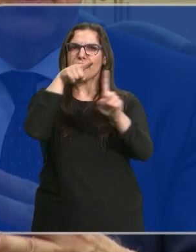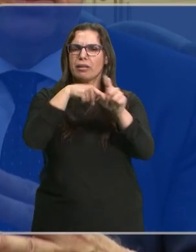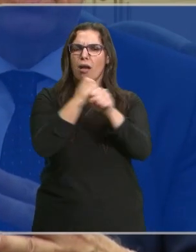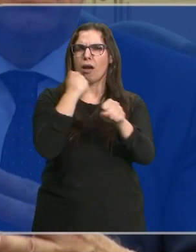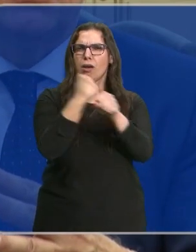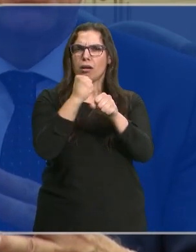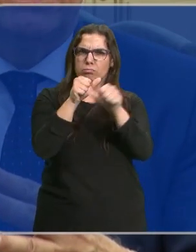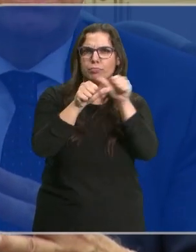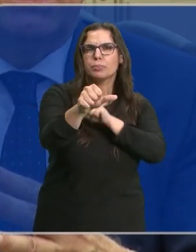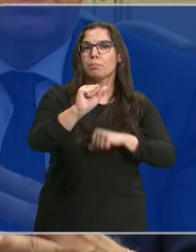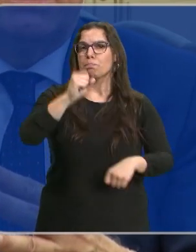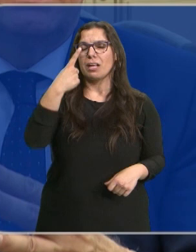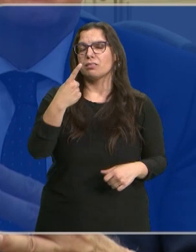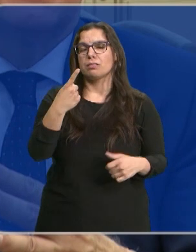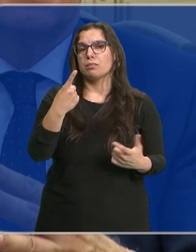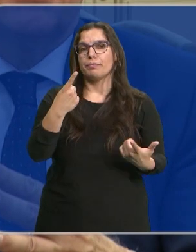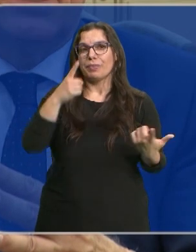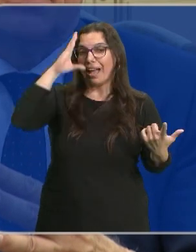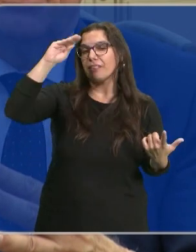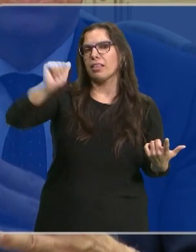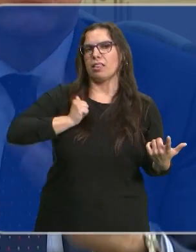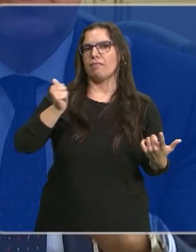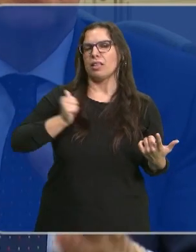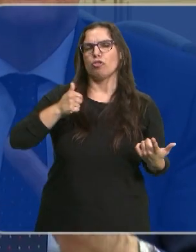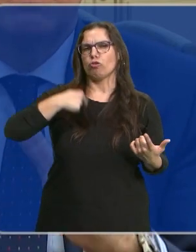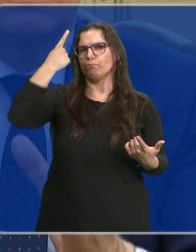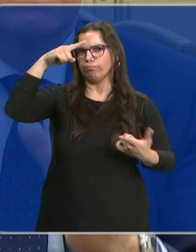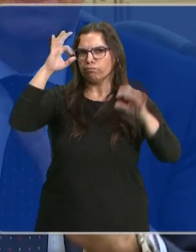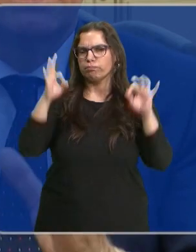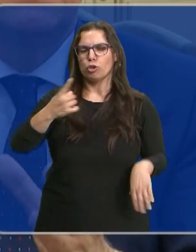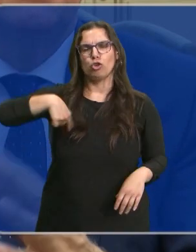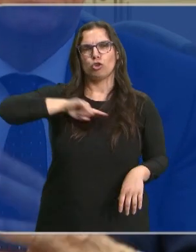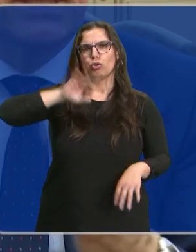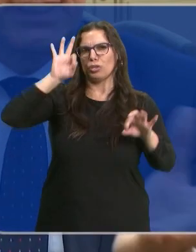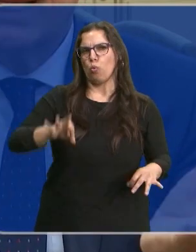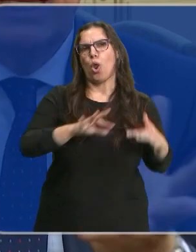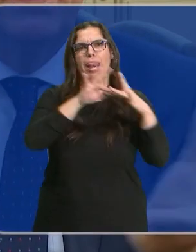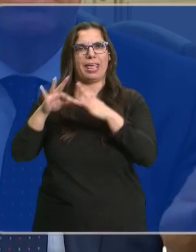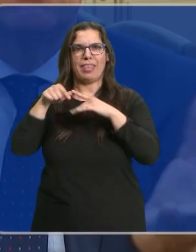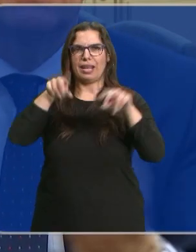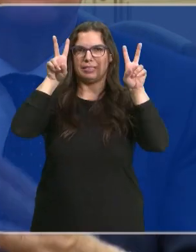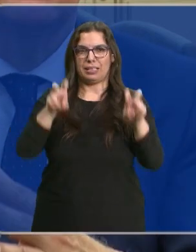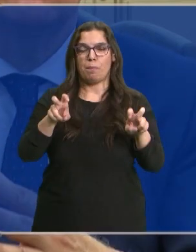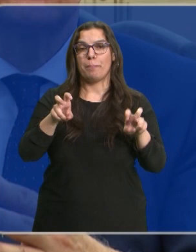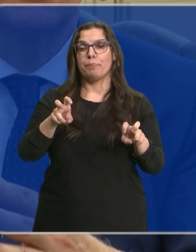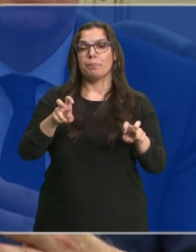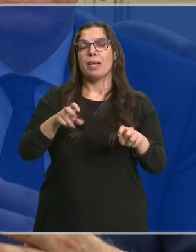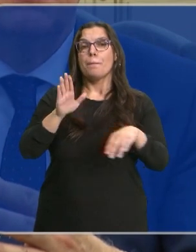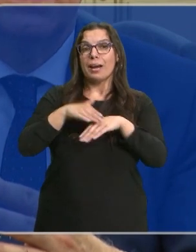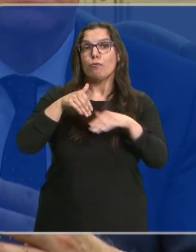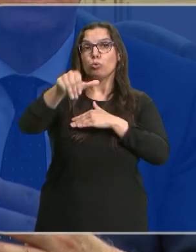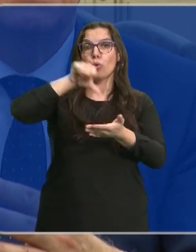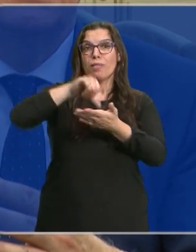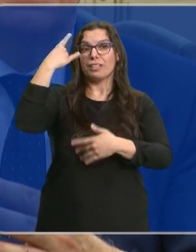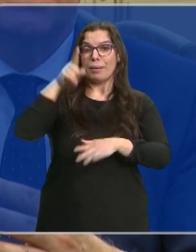muy duro y sobre todo en la inteligencia artificial. Estoy convencido, vamos a ser líderes. La clave del crecimiento futuro